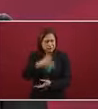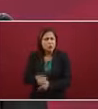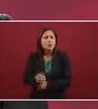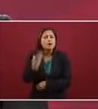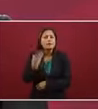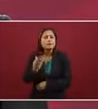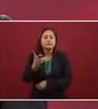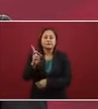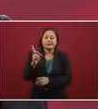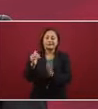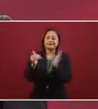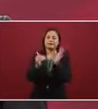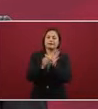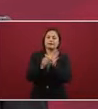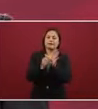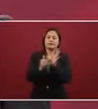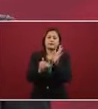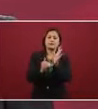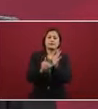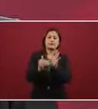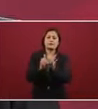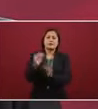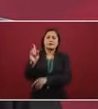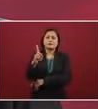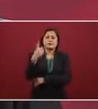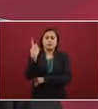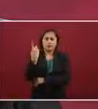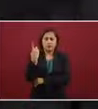30 mil millones de dólares.